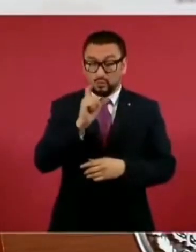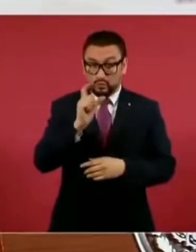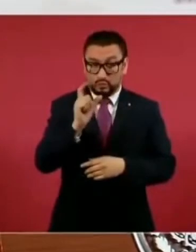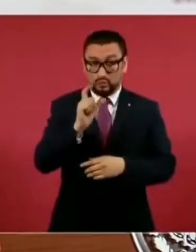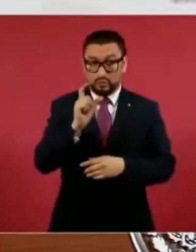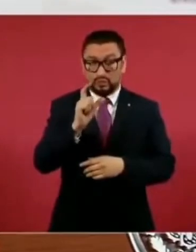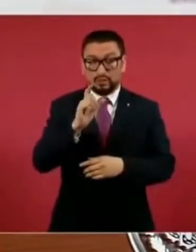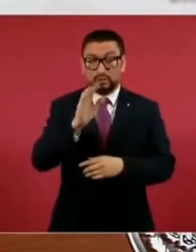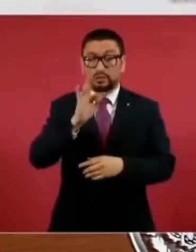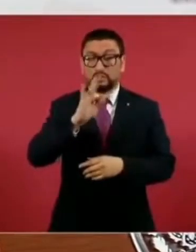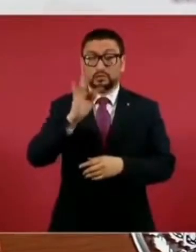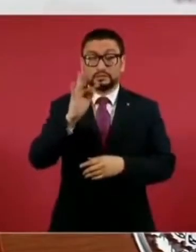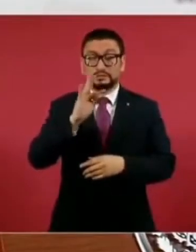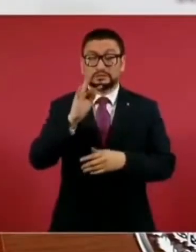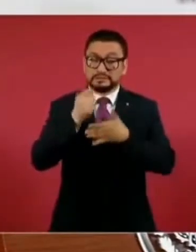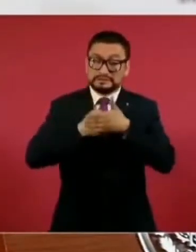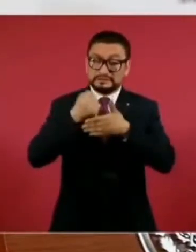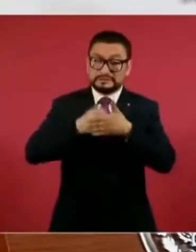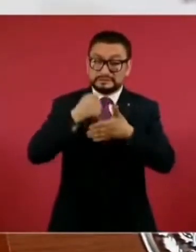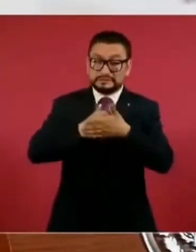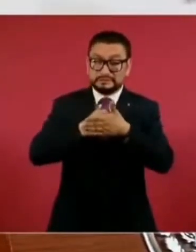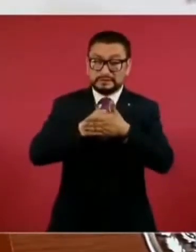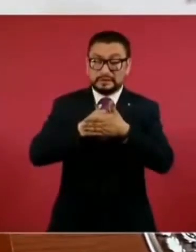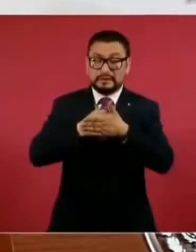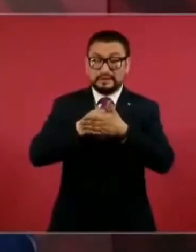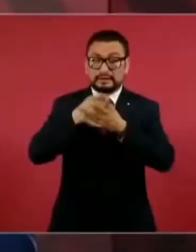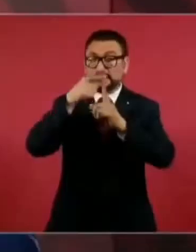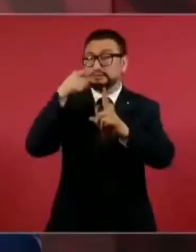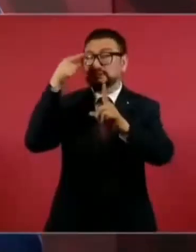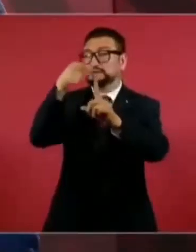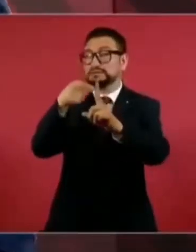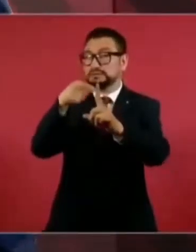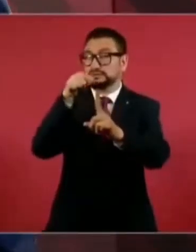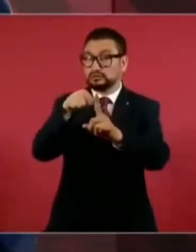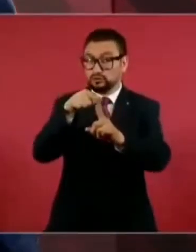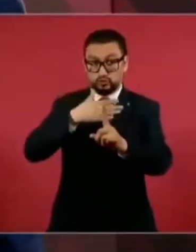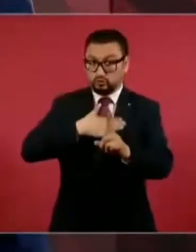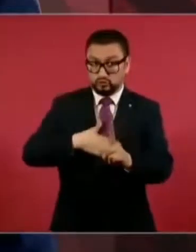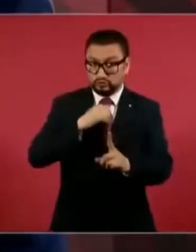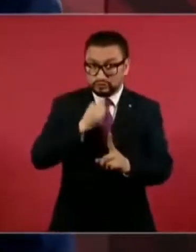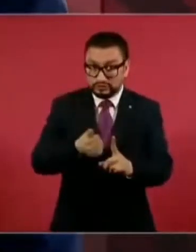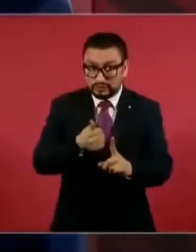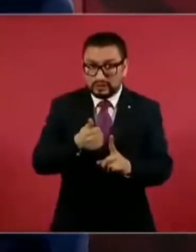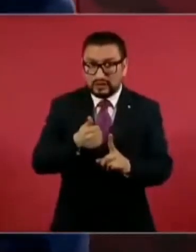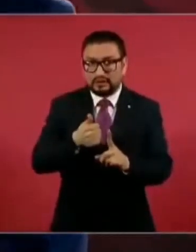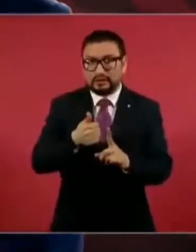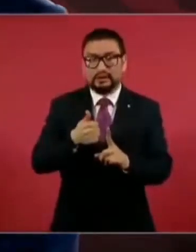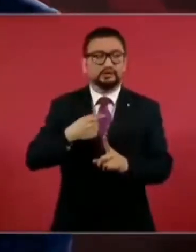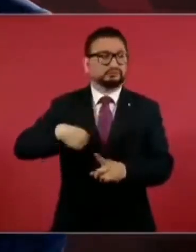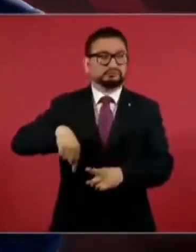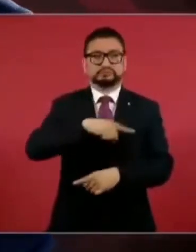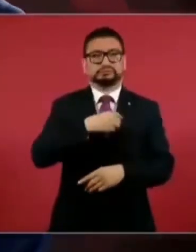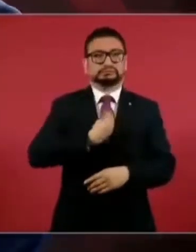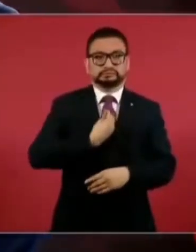que no se luchara por una causa justa. Entonces sí, nadie resiste.